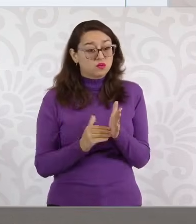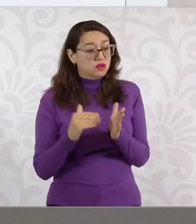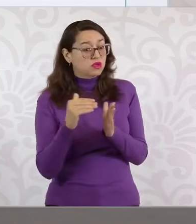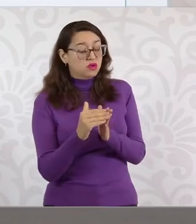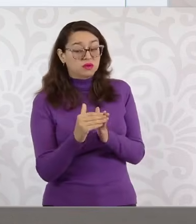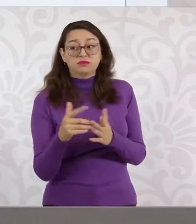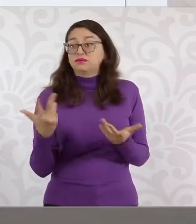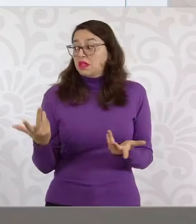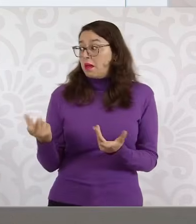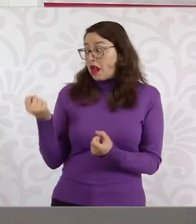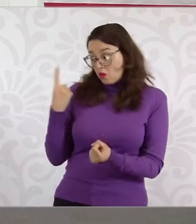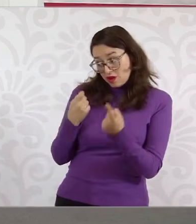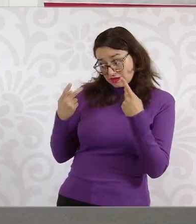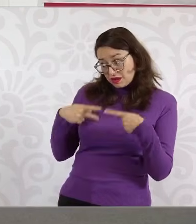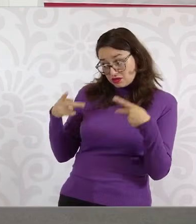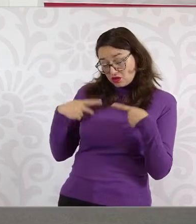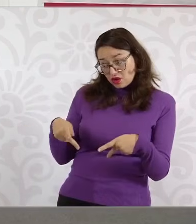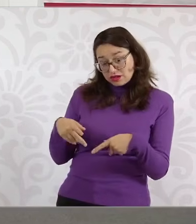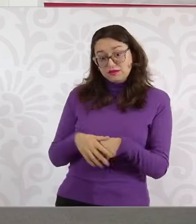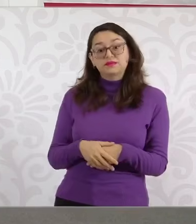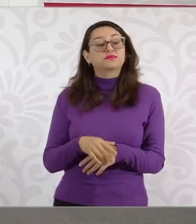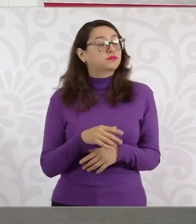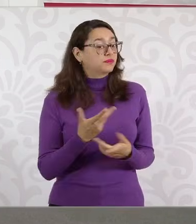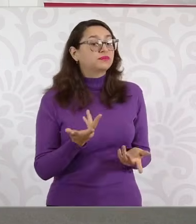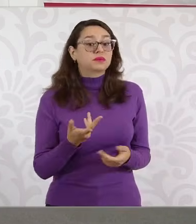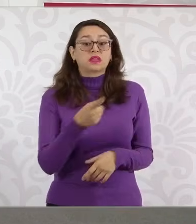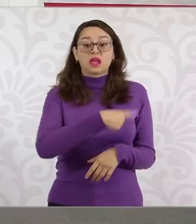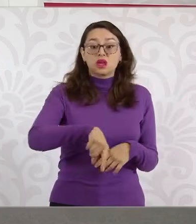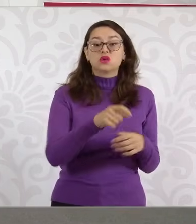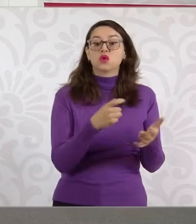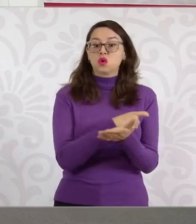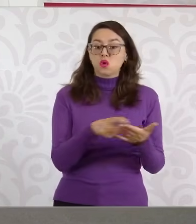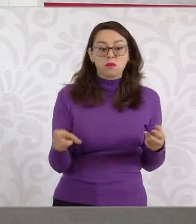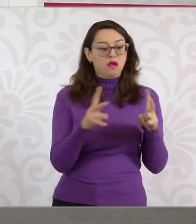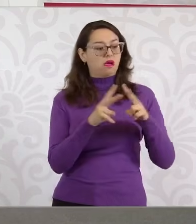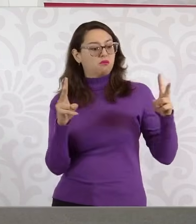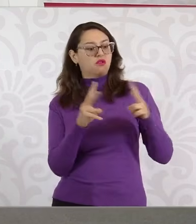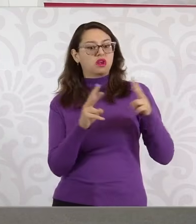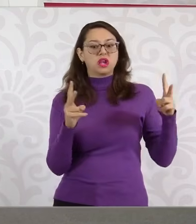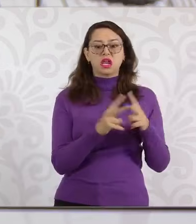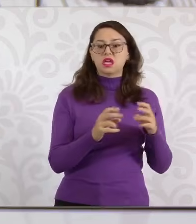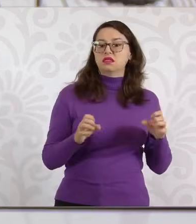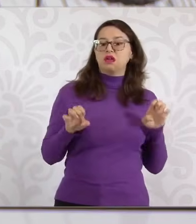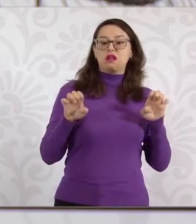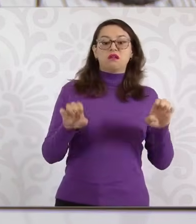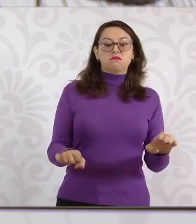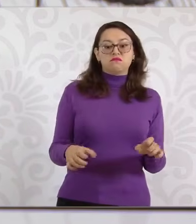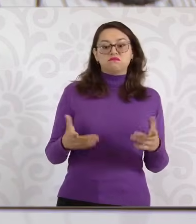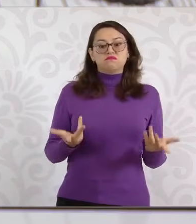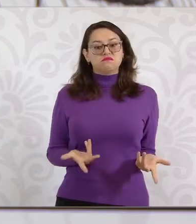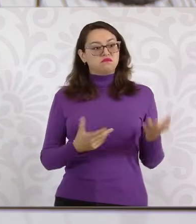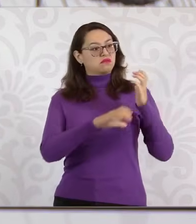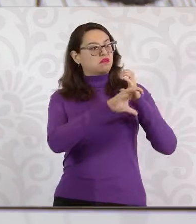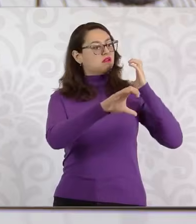cuantas personas. A unas cuantas personas. Que como decía, se compran sus camionetas, andan a costa de un